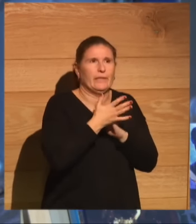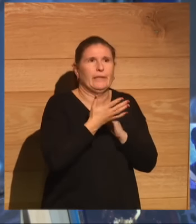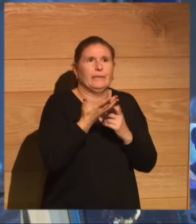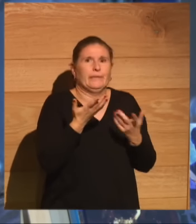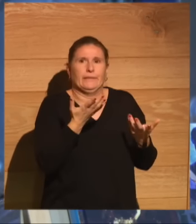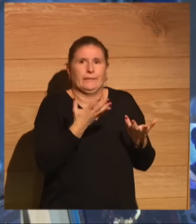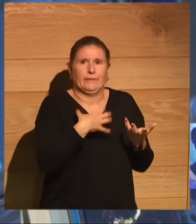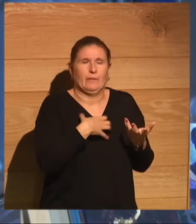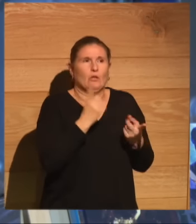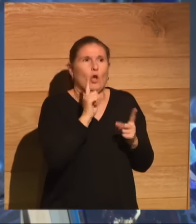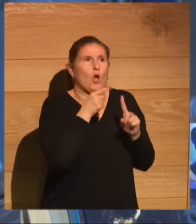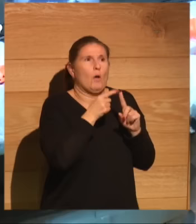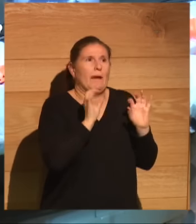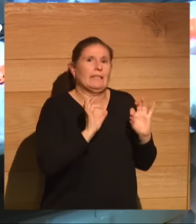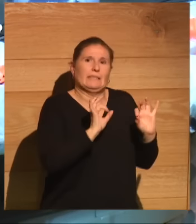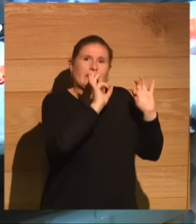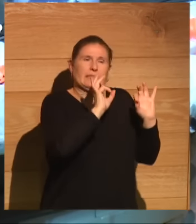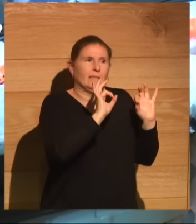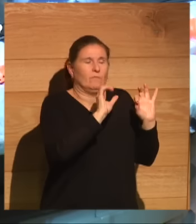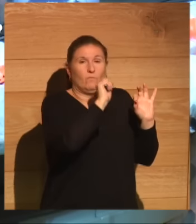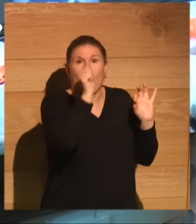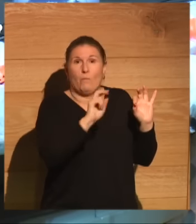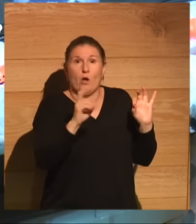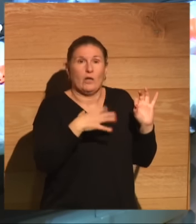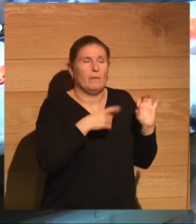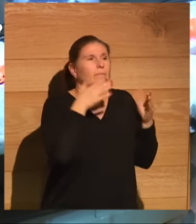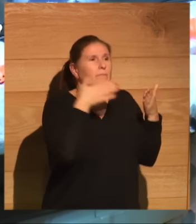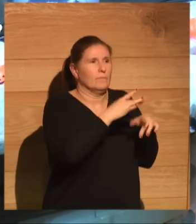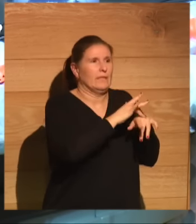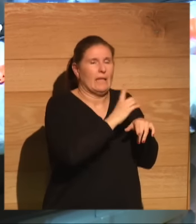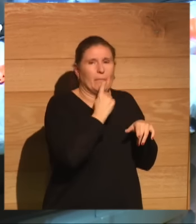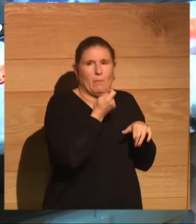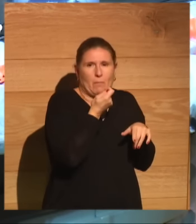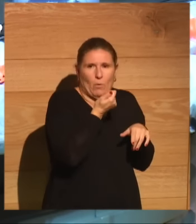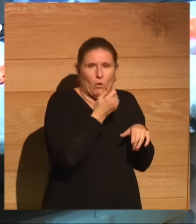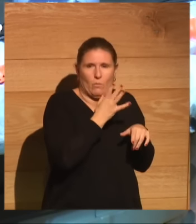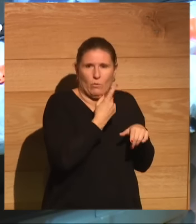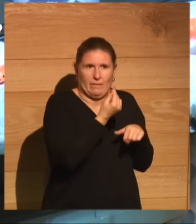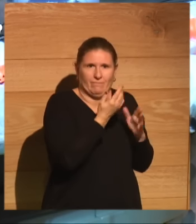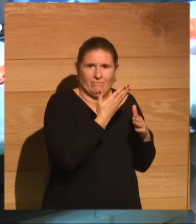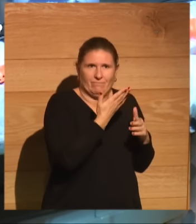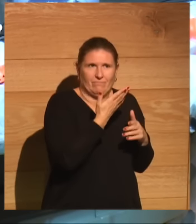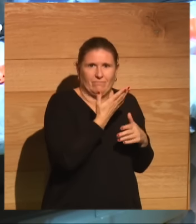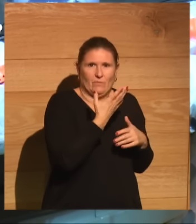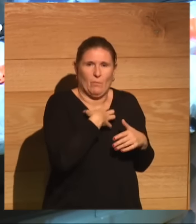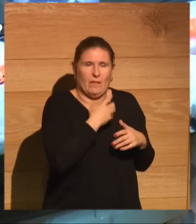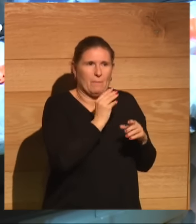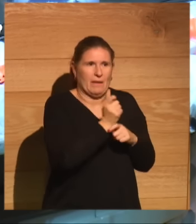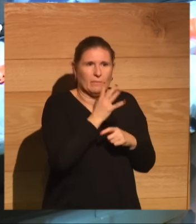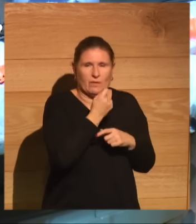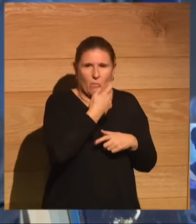lo tanto se reservaban para cosas que no se pudieran hacer de otra manera y no estaba tan desarrollada como en ese salto cuántico que